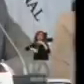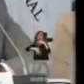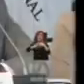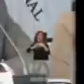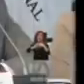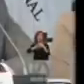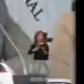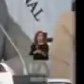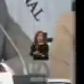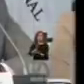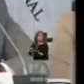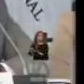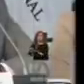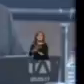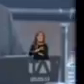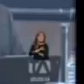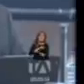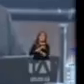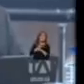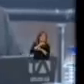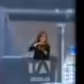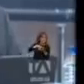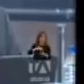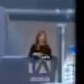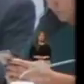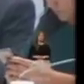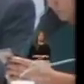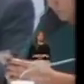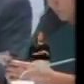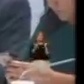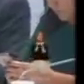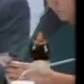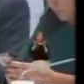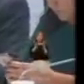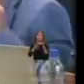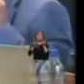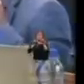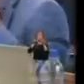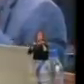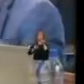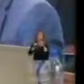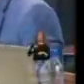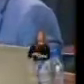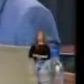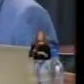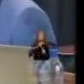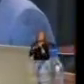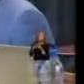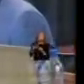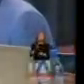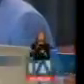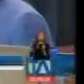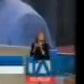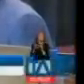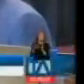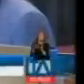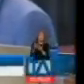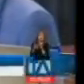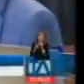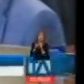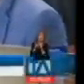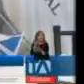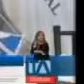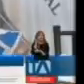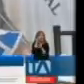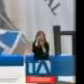del gasto social. Los legisladores hicieron algunas preguntas. ¿Cuántas personas más? Porque a la gente hay que avisarle ya con tiempo si le van a